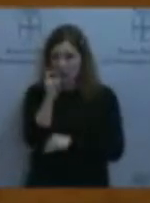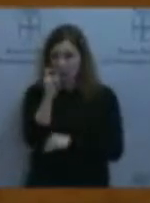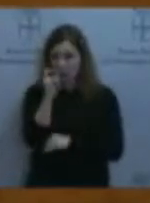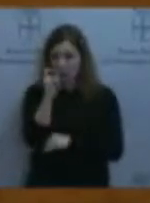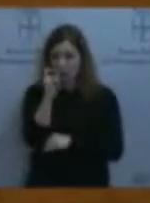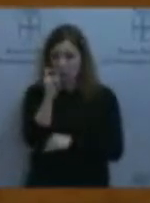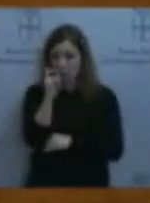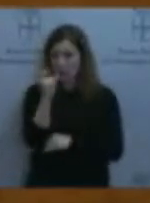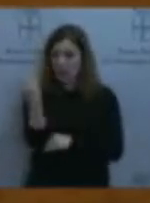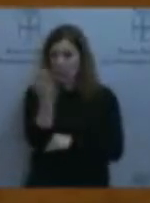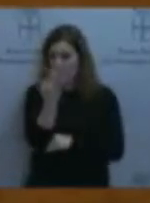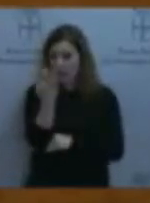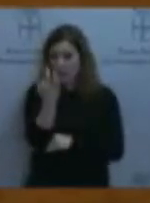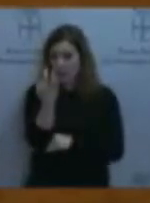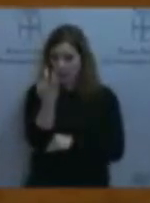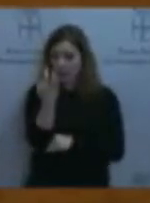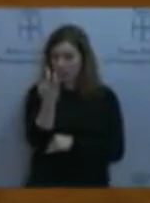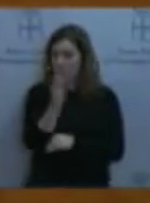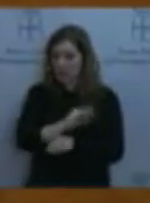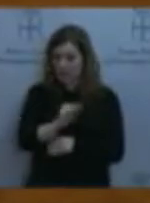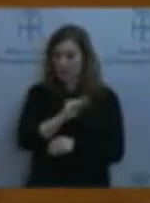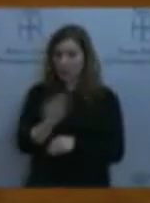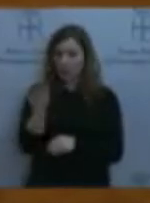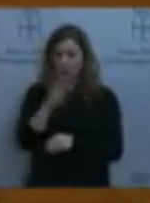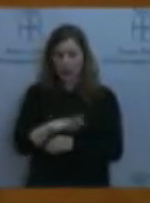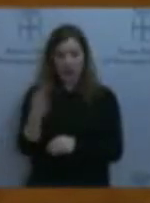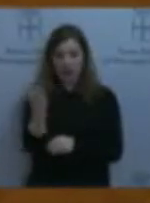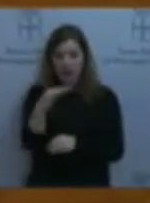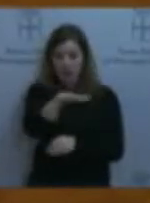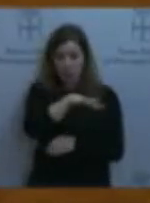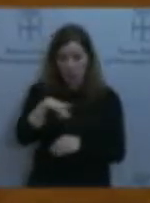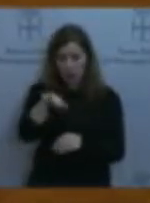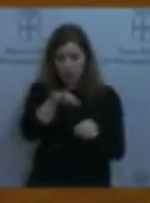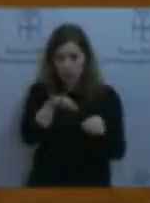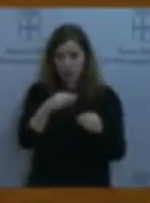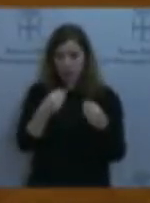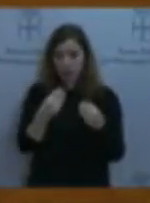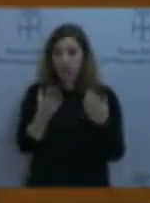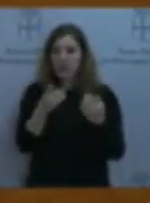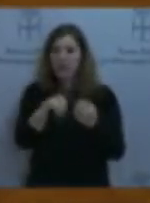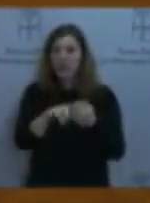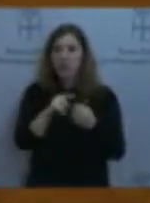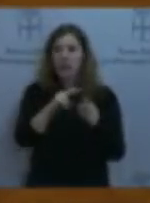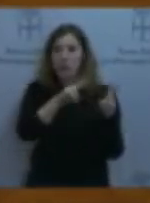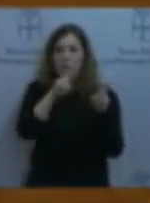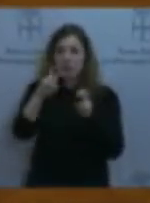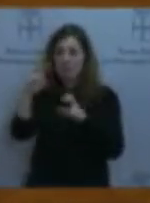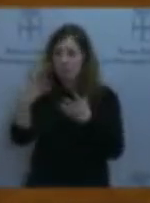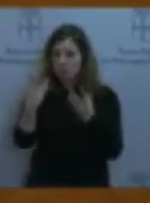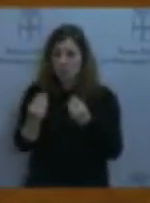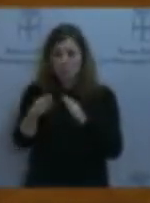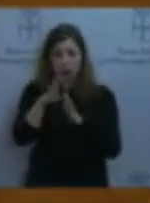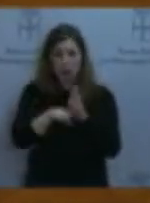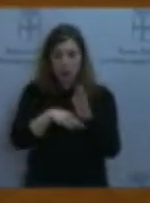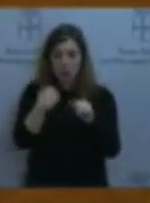territorios y hay muchas de estas cuestiones, ¿no? De condiciones laborales, de